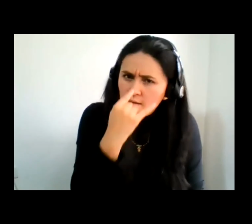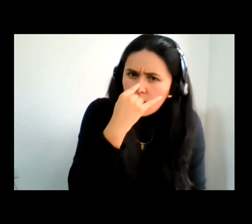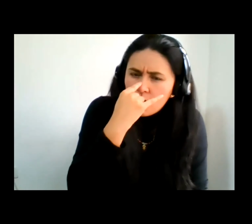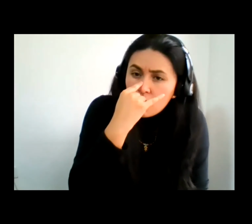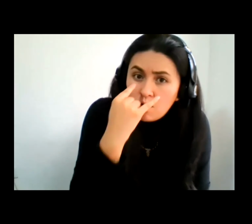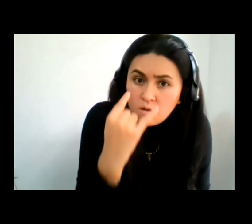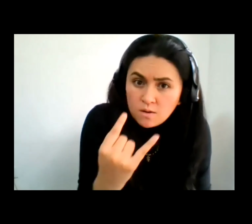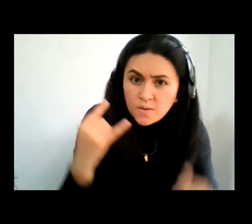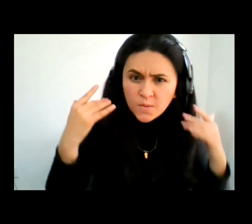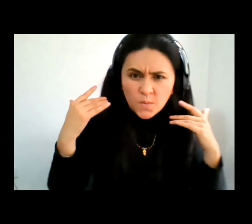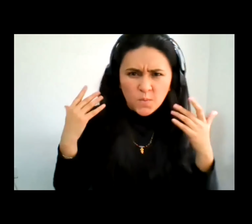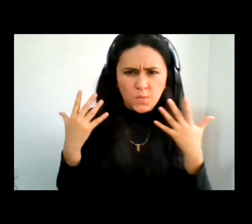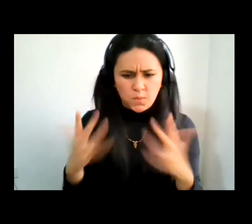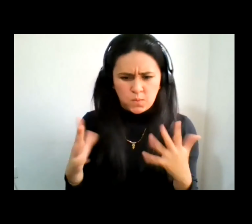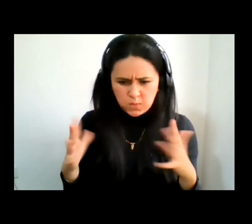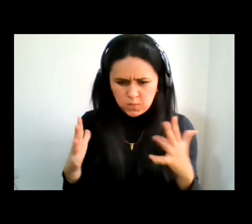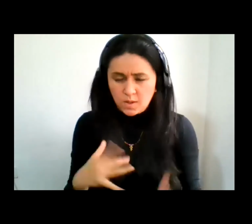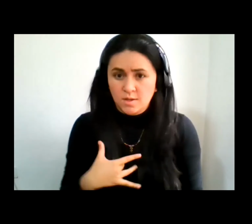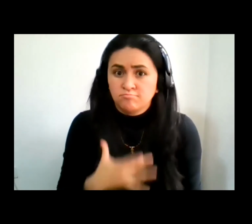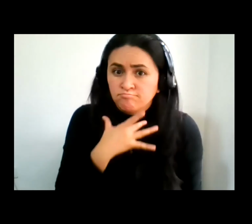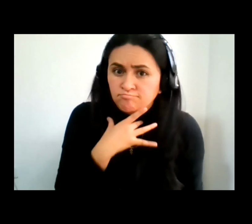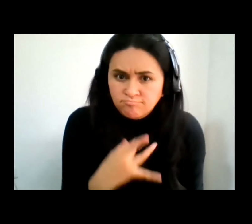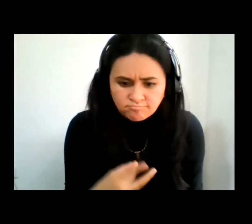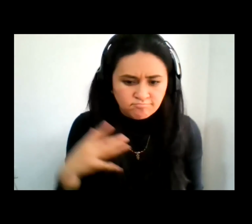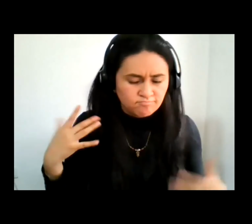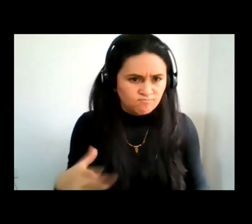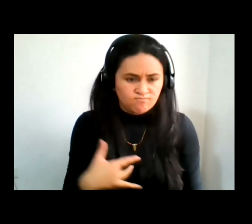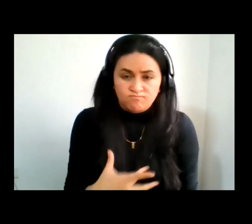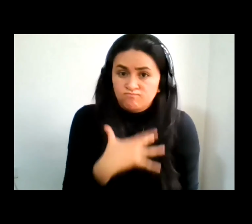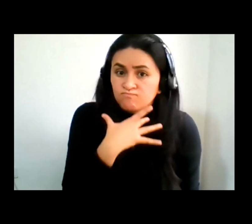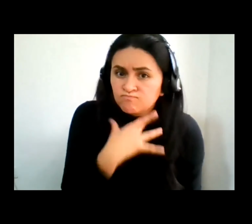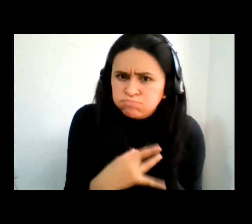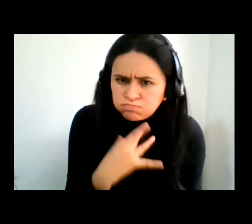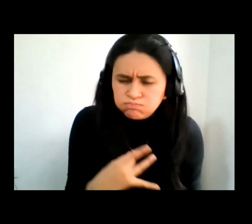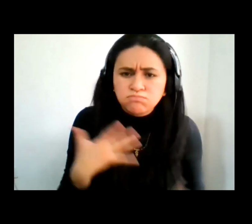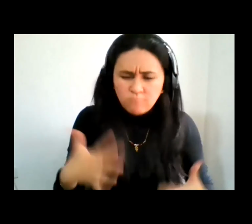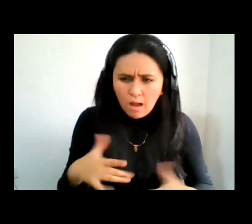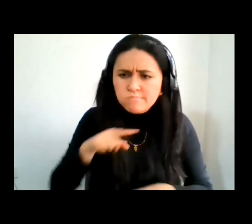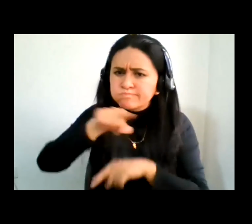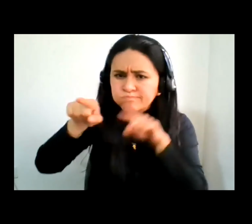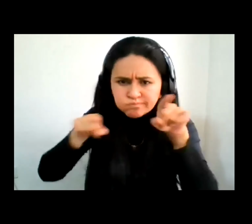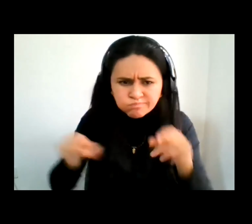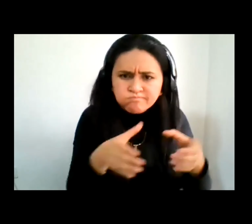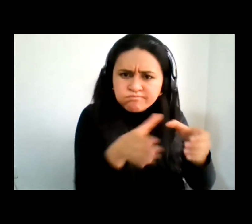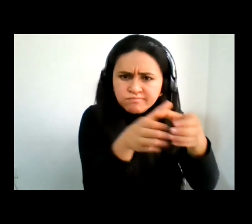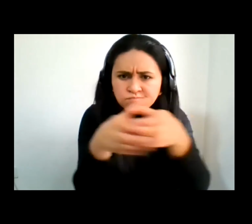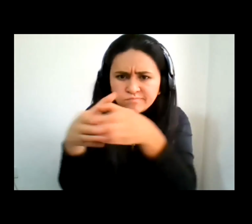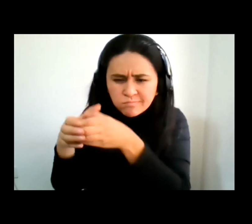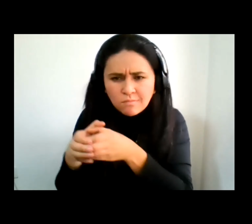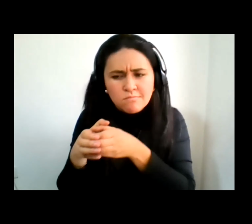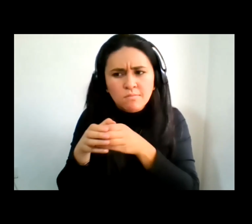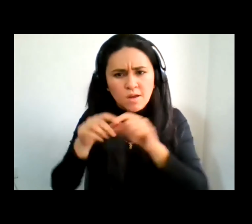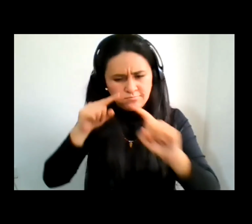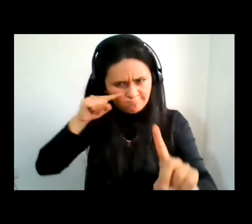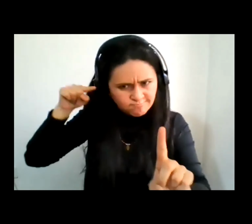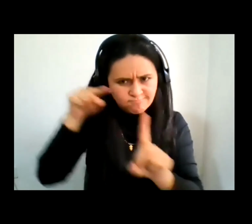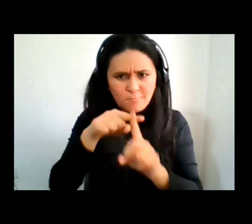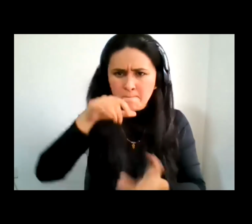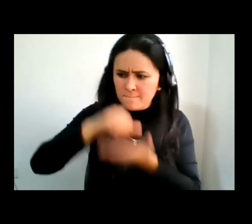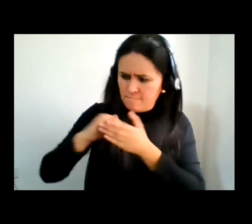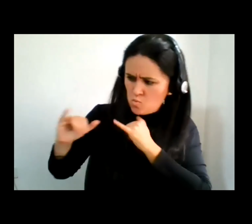varios puntos de contacto, digamos, con el resto de las organizaciones que están abordando esta temática. Ahí creo que se abre